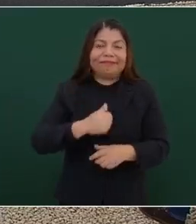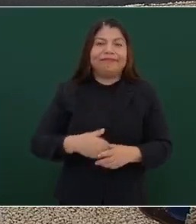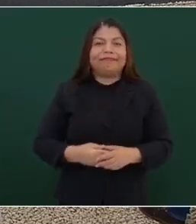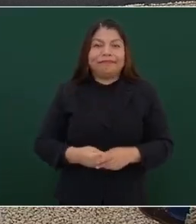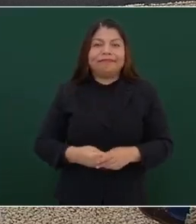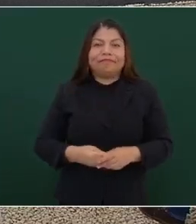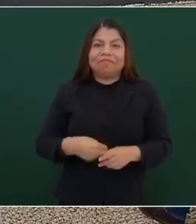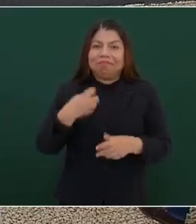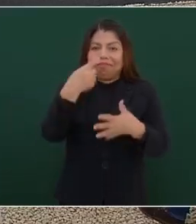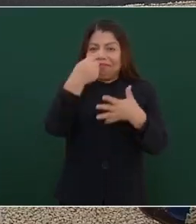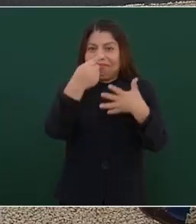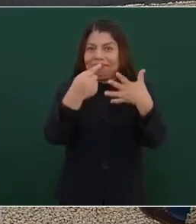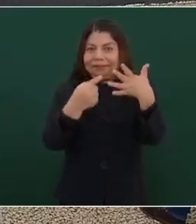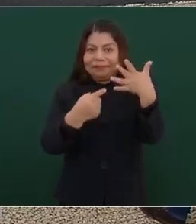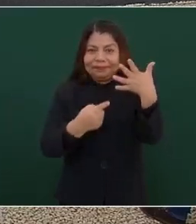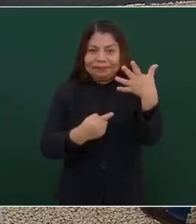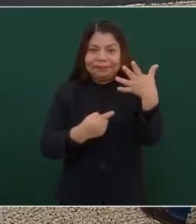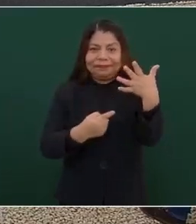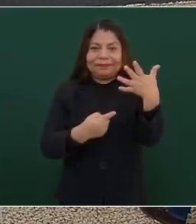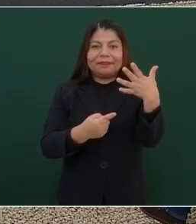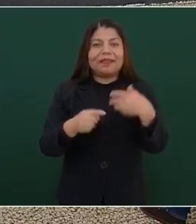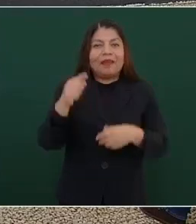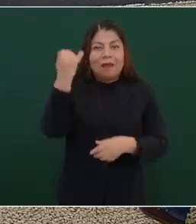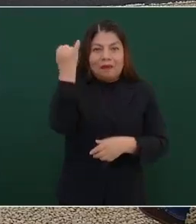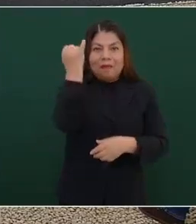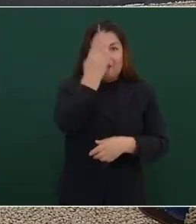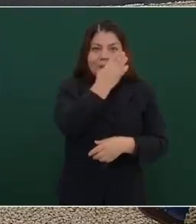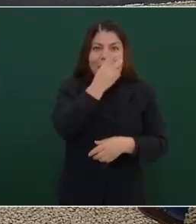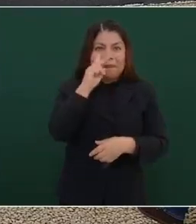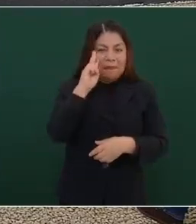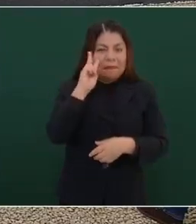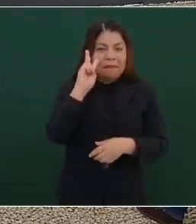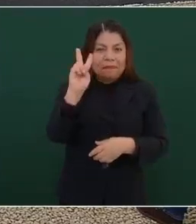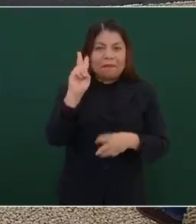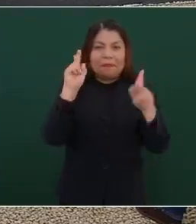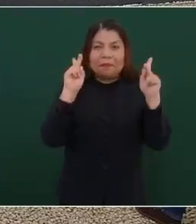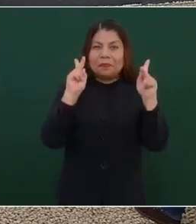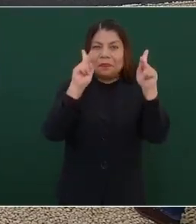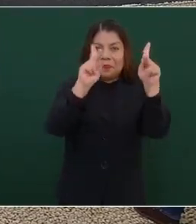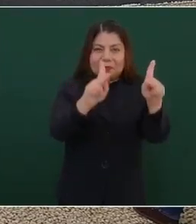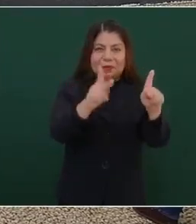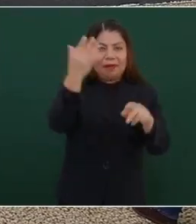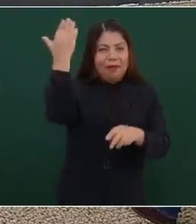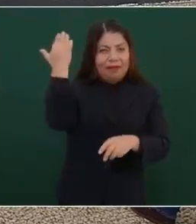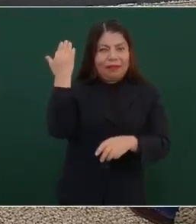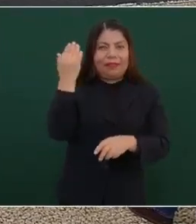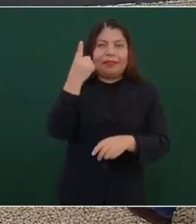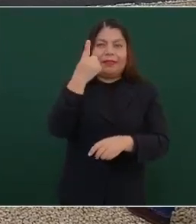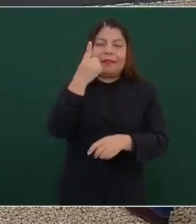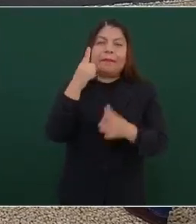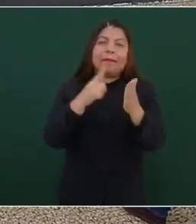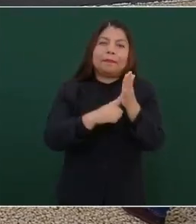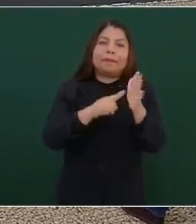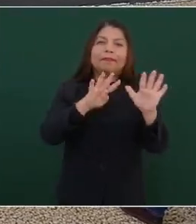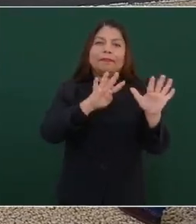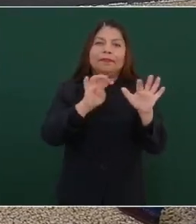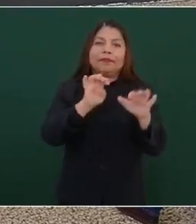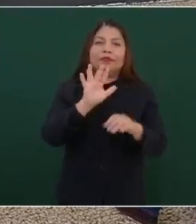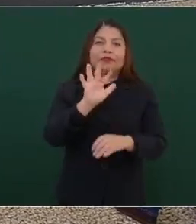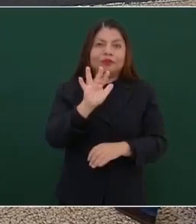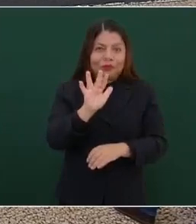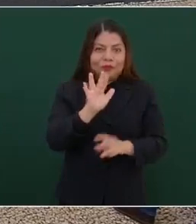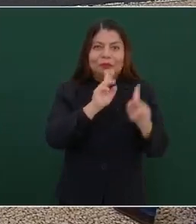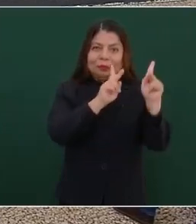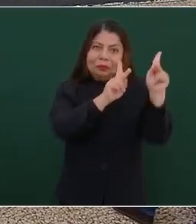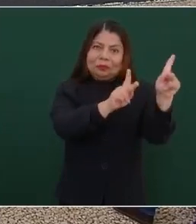Esta es la lanzadora. Ahí está el puente antiguo de 1950 y junto se